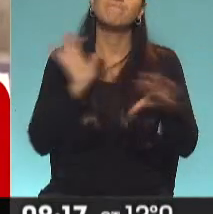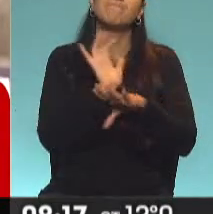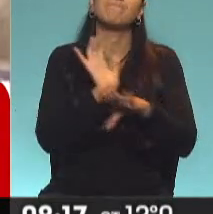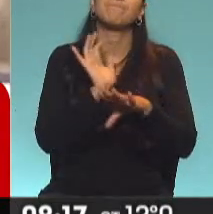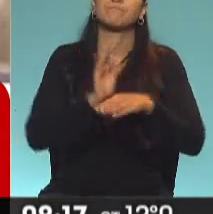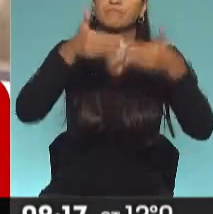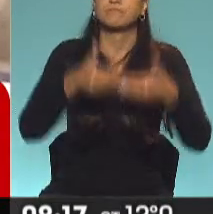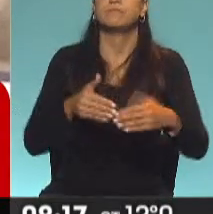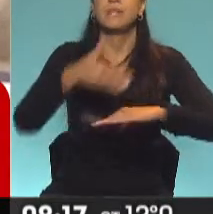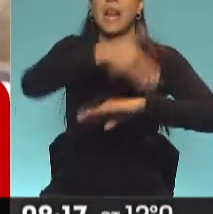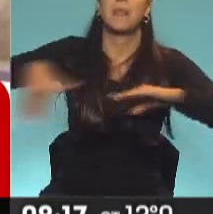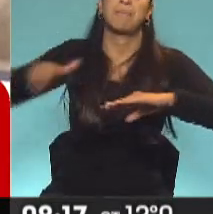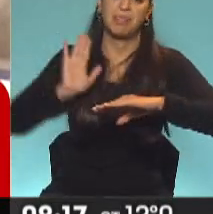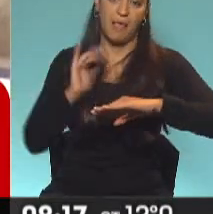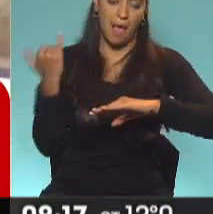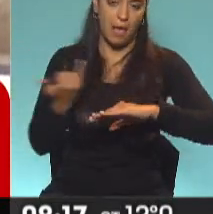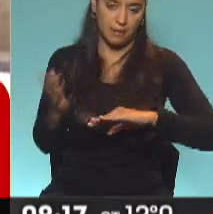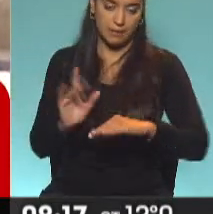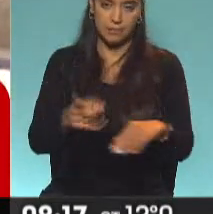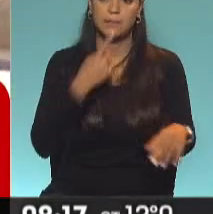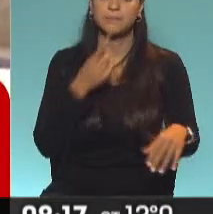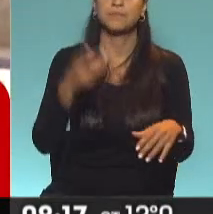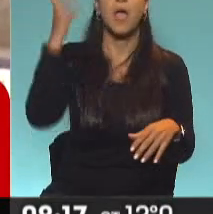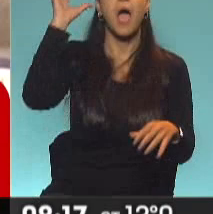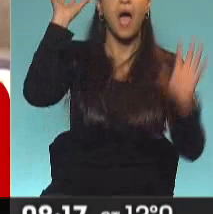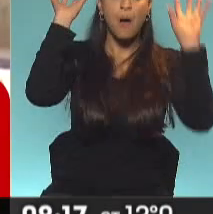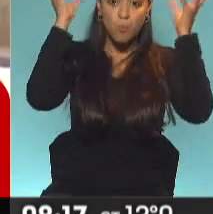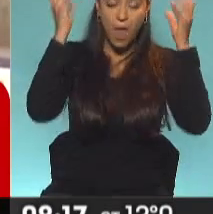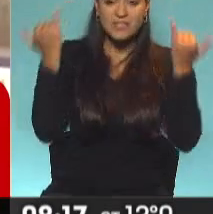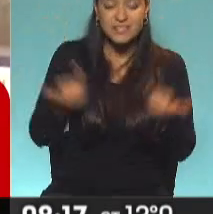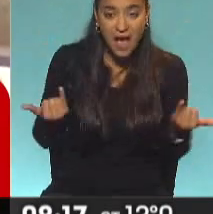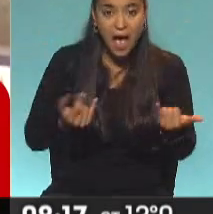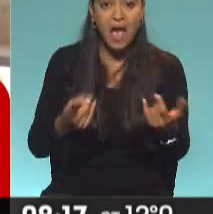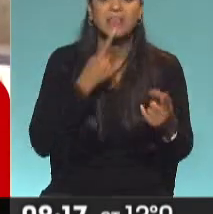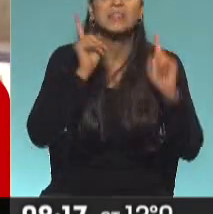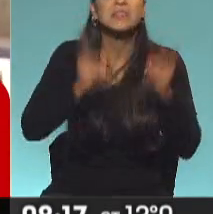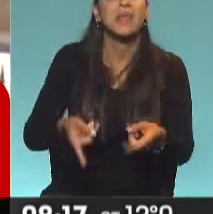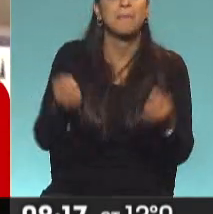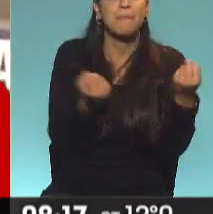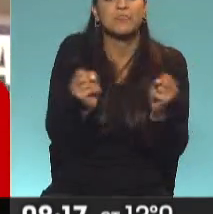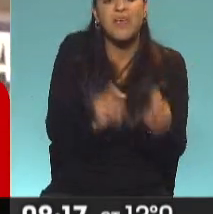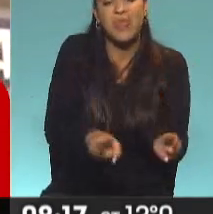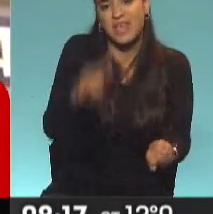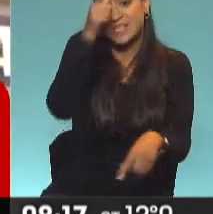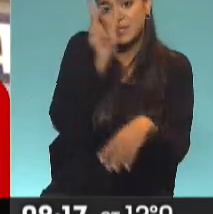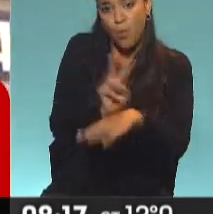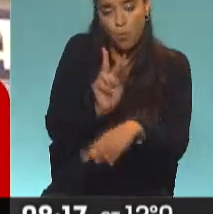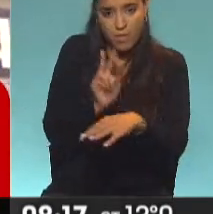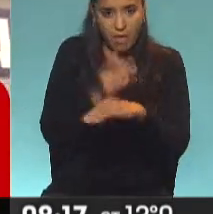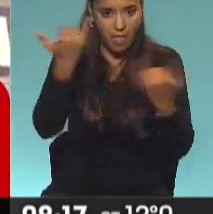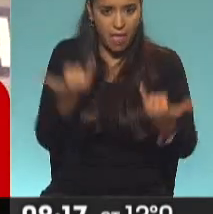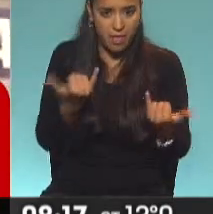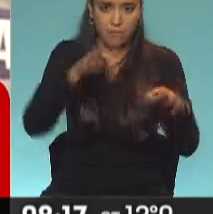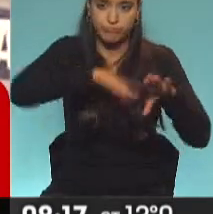manera también, bueno, detrás vemos las ambulancias, los distintos carros de asalto de las fuerzas de seguridad que están participando de este